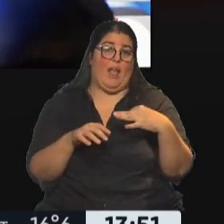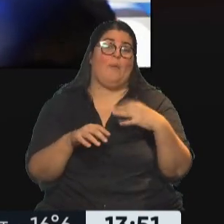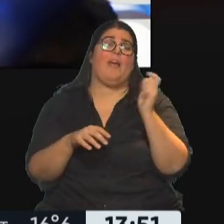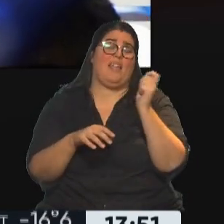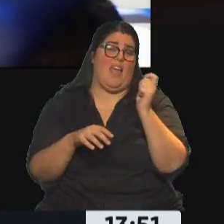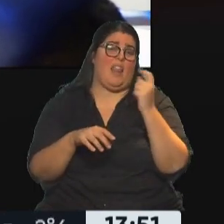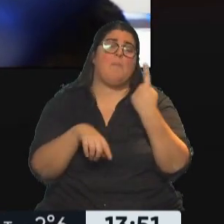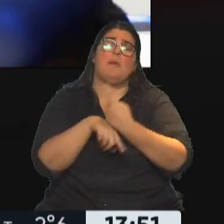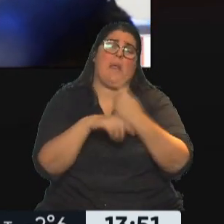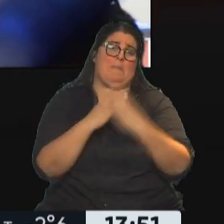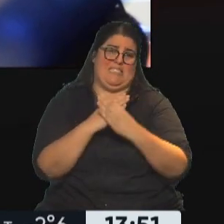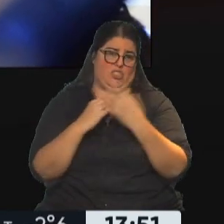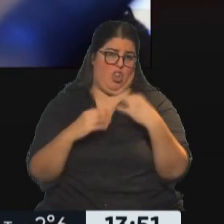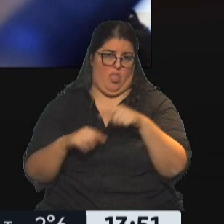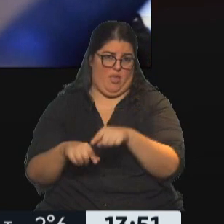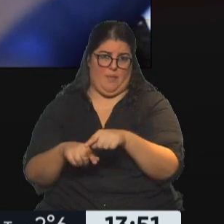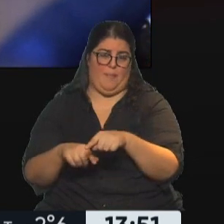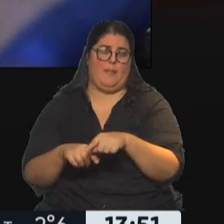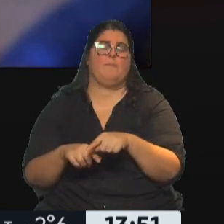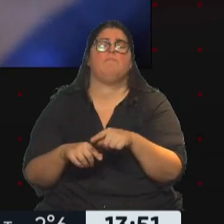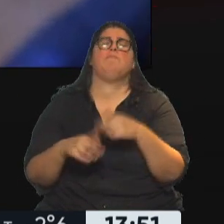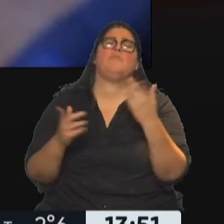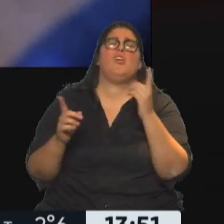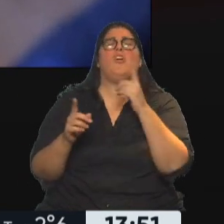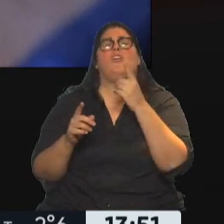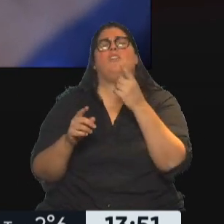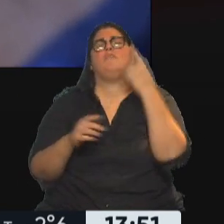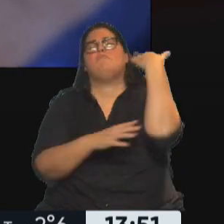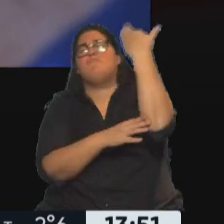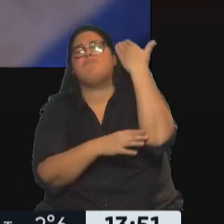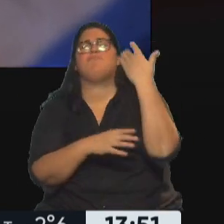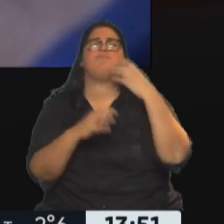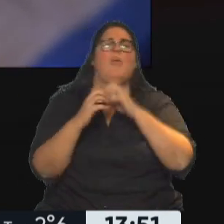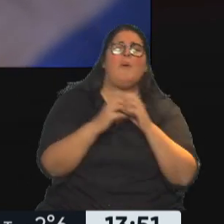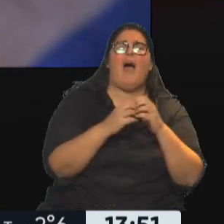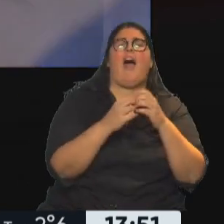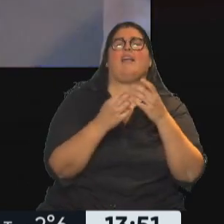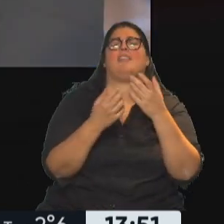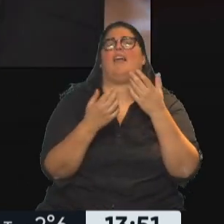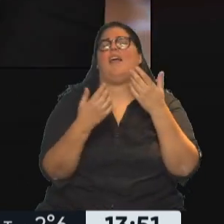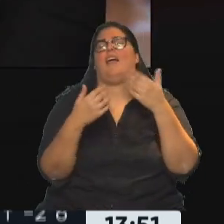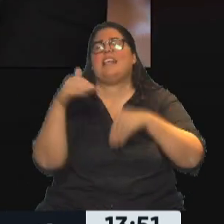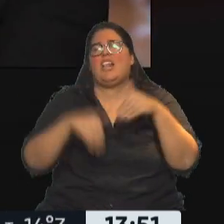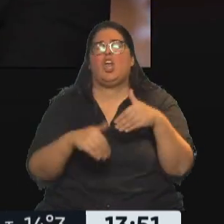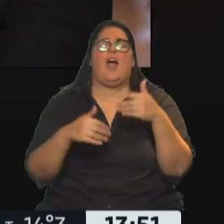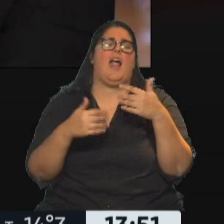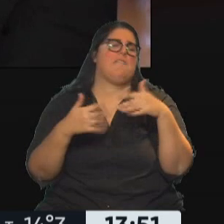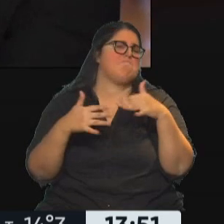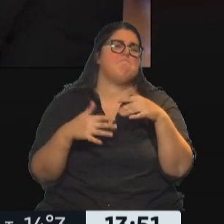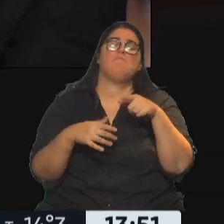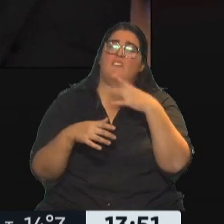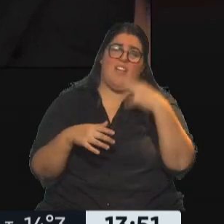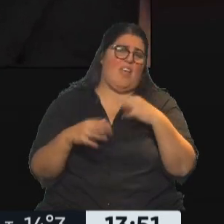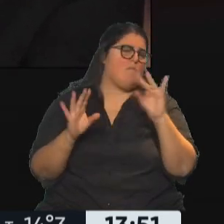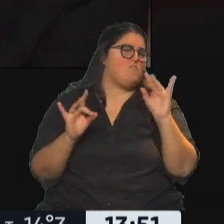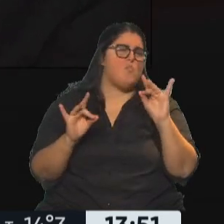es el primer ministro. Sin embargo, más allá de lo discursivo y de lo que aparece en las discusiones electorales, es muy complicado